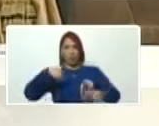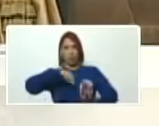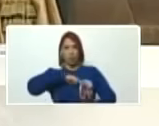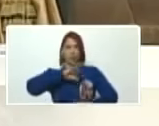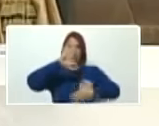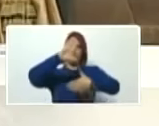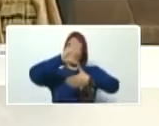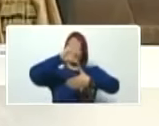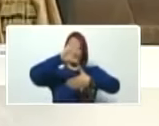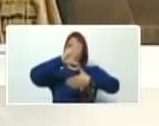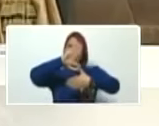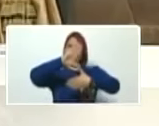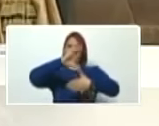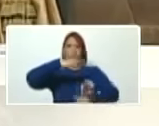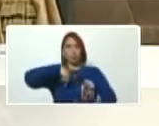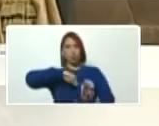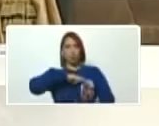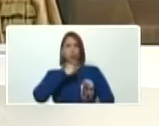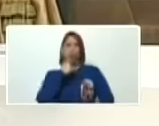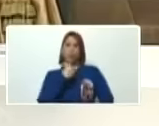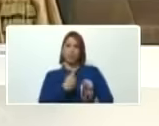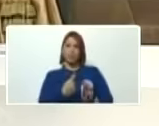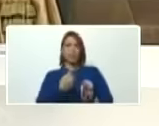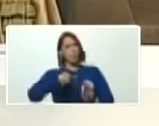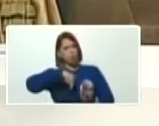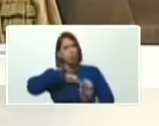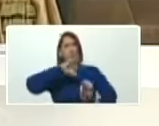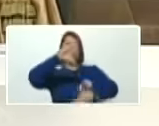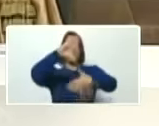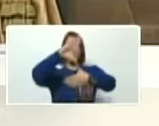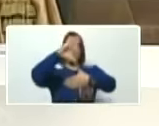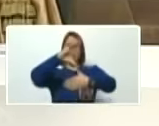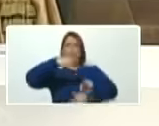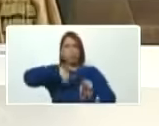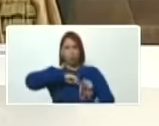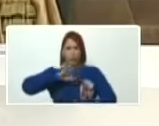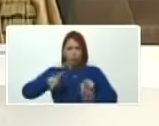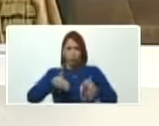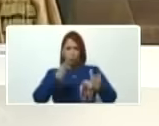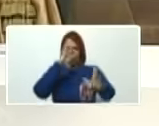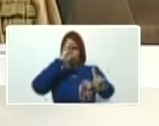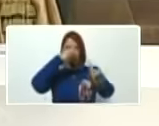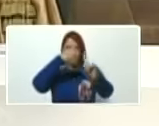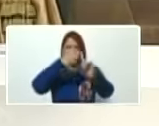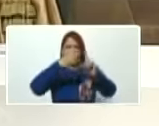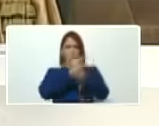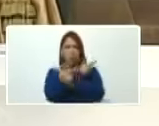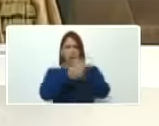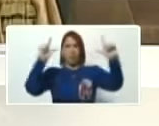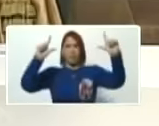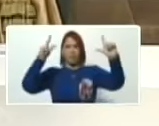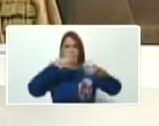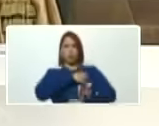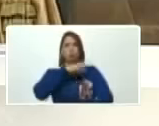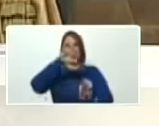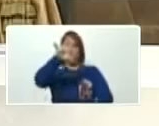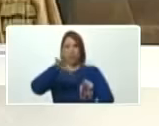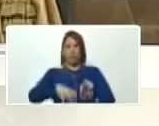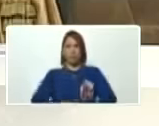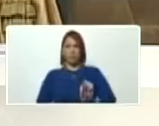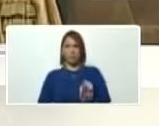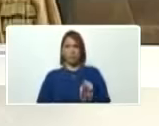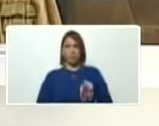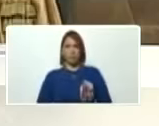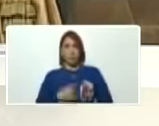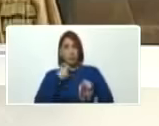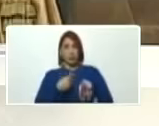América. Y nosotros decimos, es Nuestra América nuestro camino, libre y soberano. Les digo a